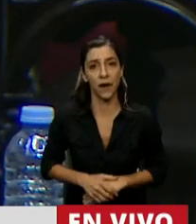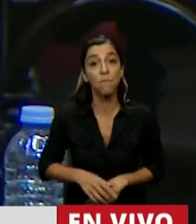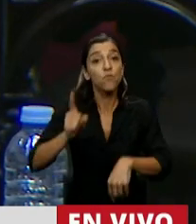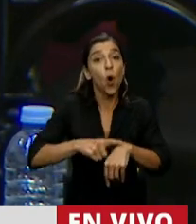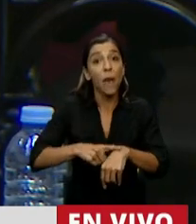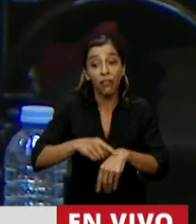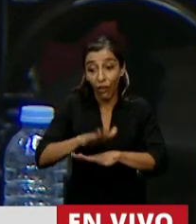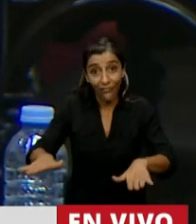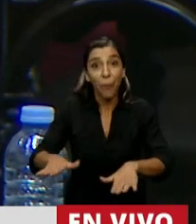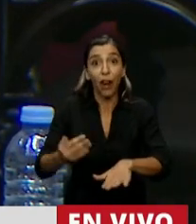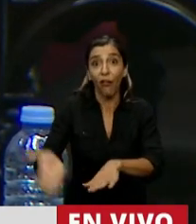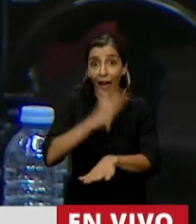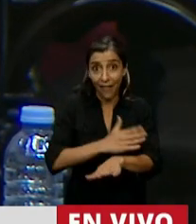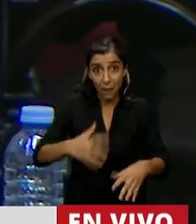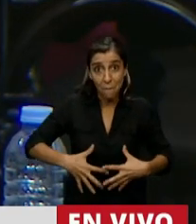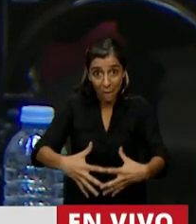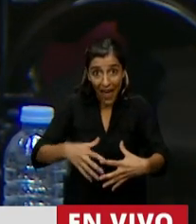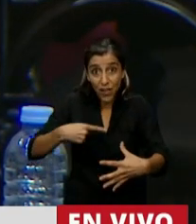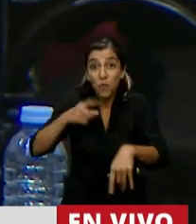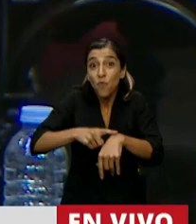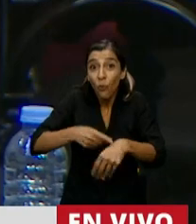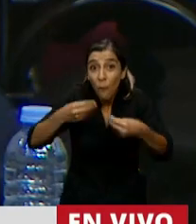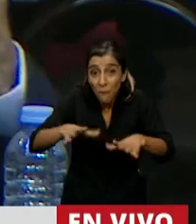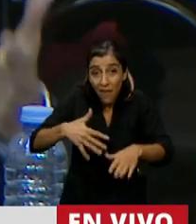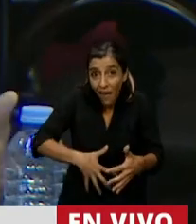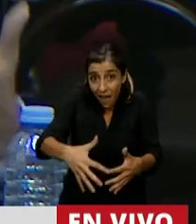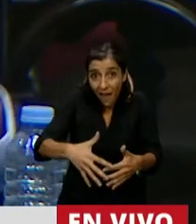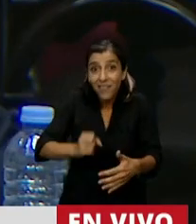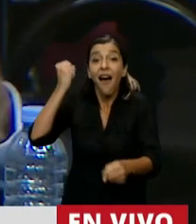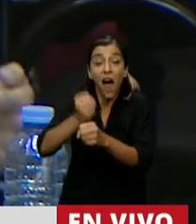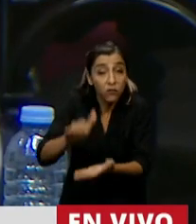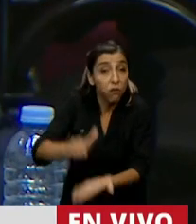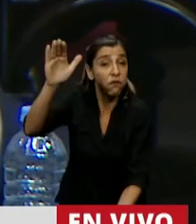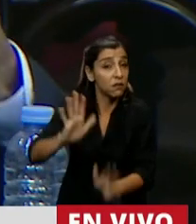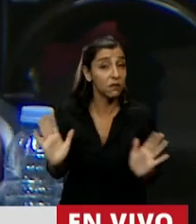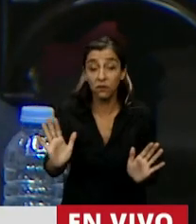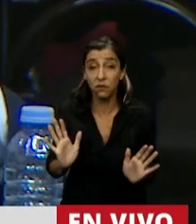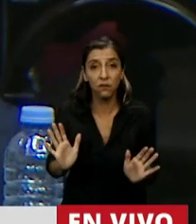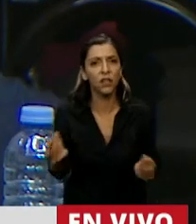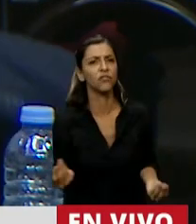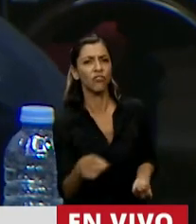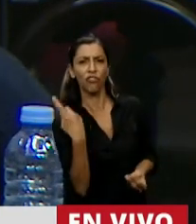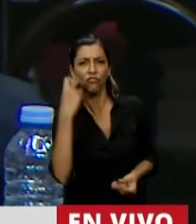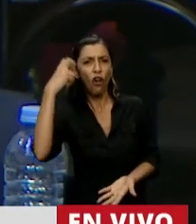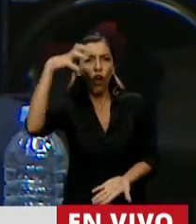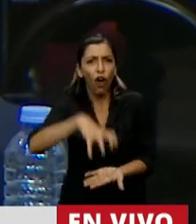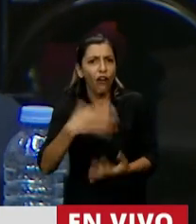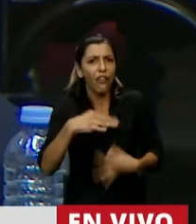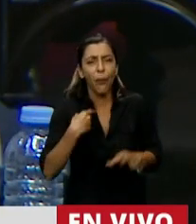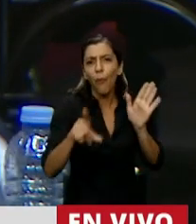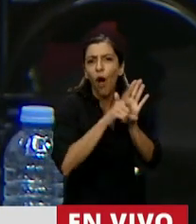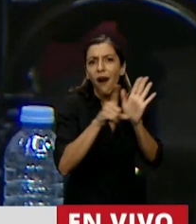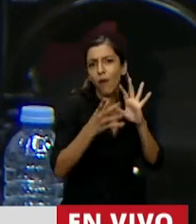enseñanza elemental nos está diciendo la constitución como aquí en el congreso nacional tenemos que dictar leyes que se adecuen